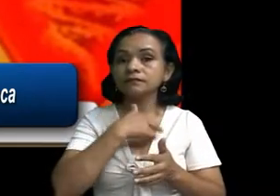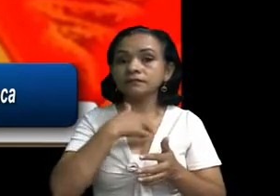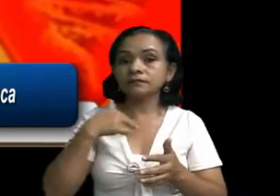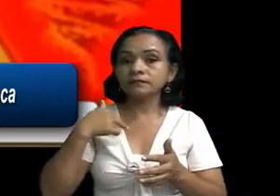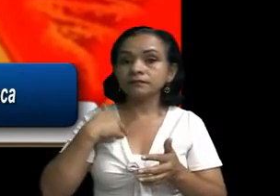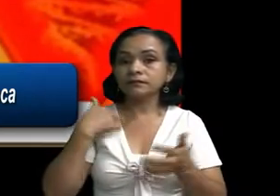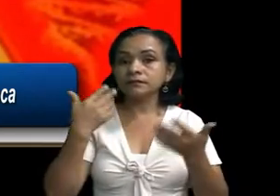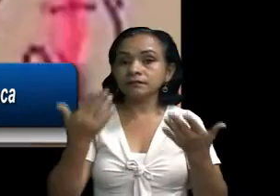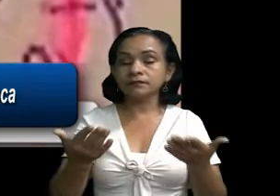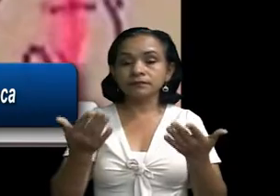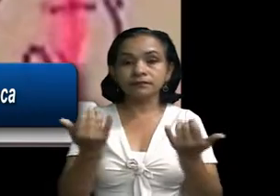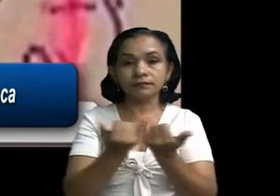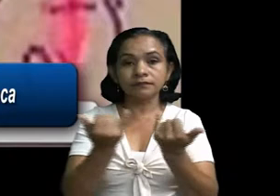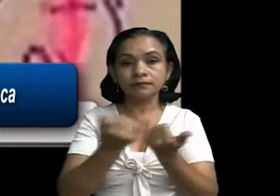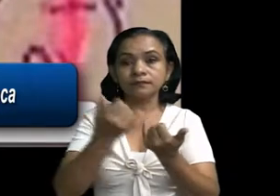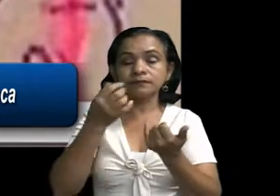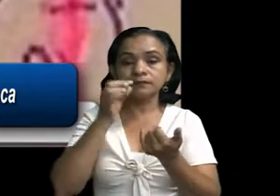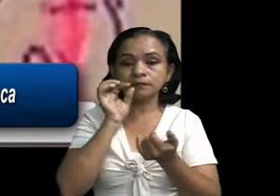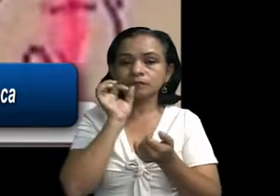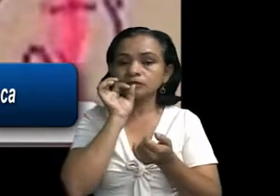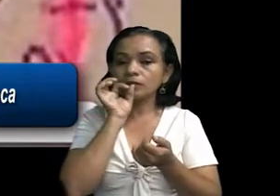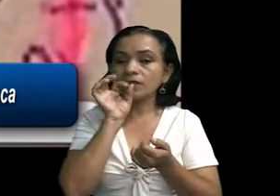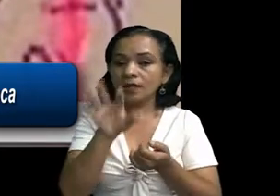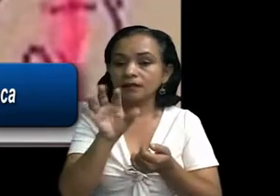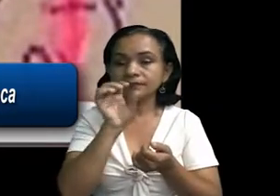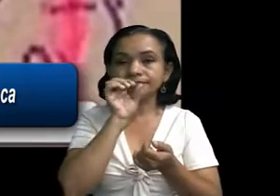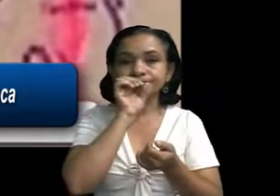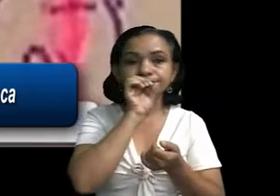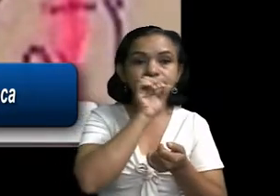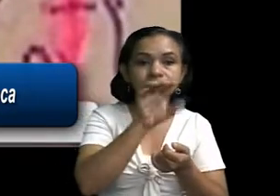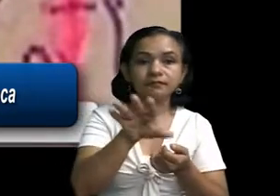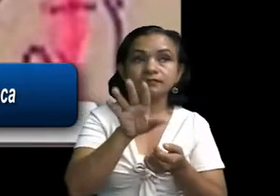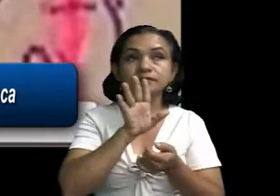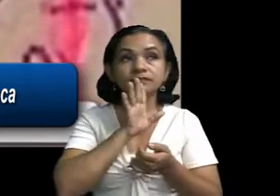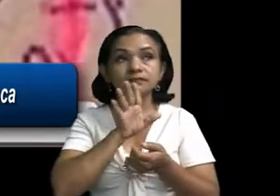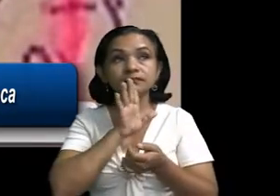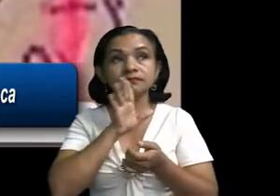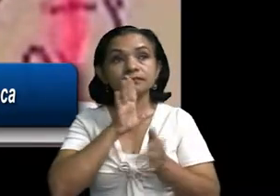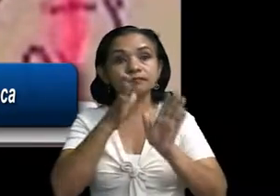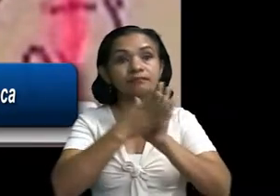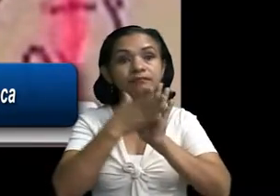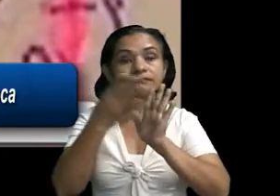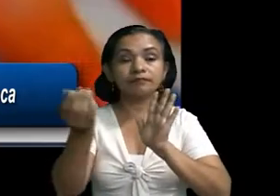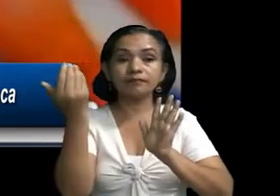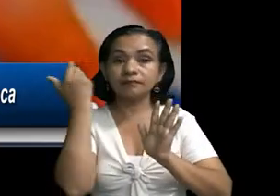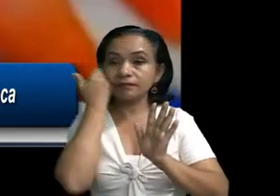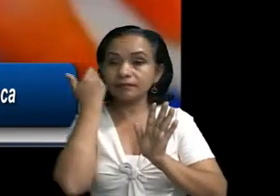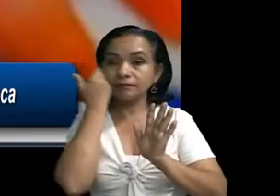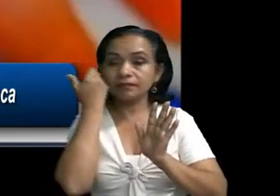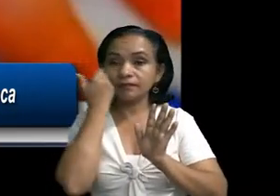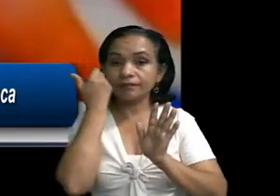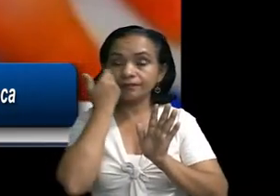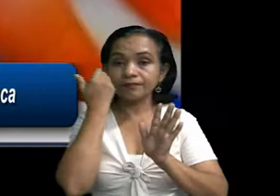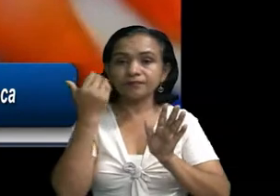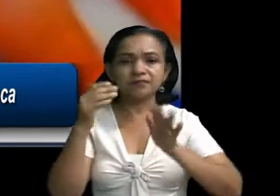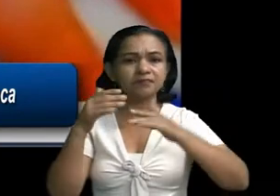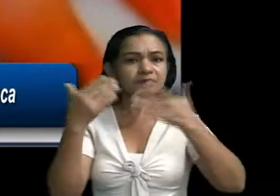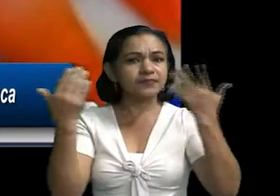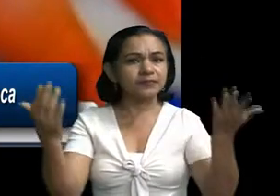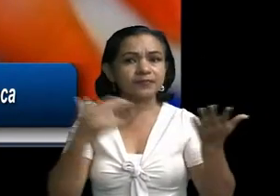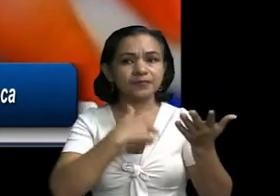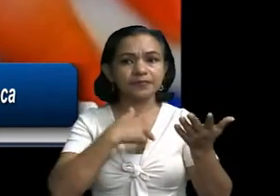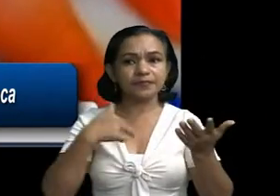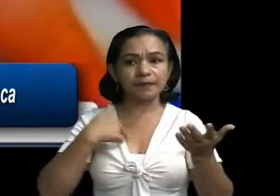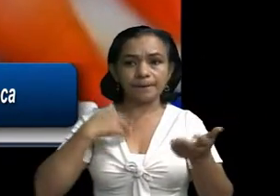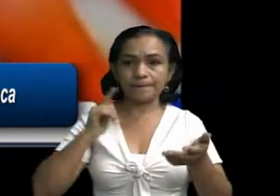a veces emitimos gotitas de saliva. Sí. Y en esas gotitas de saliva se transmite la enfermedad. Entonces, ¿qué pasa?